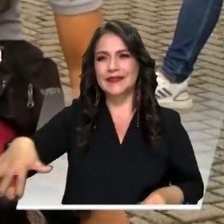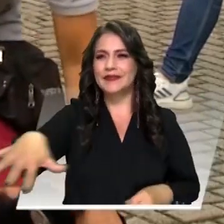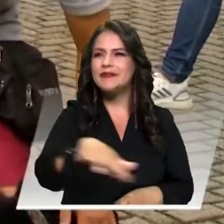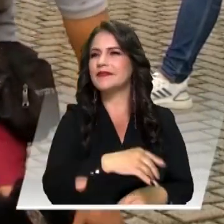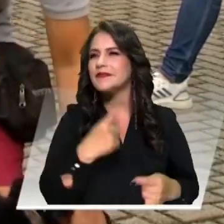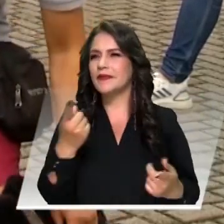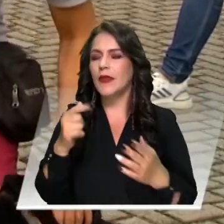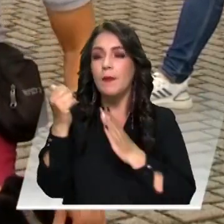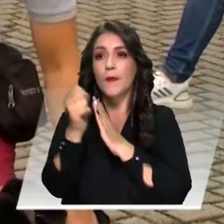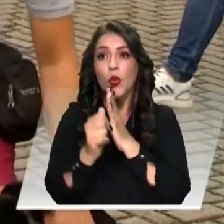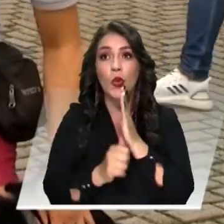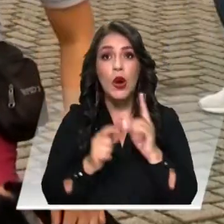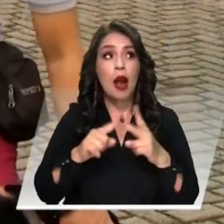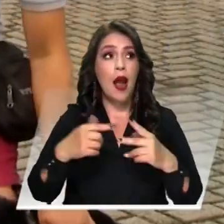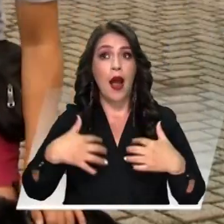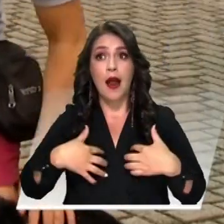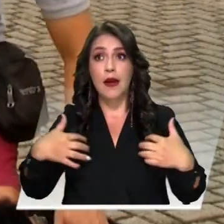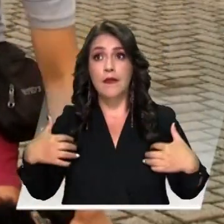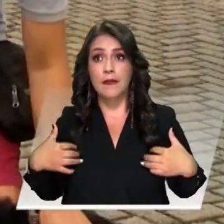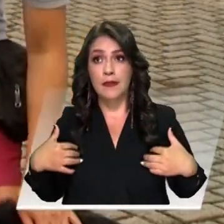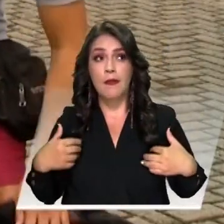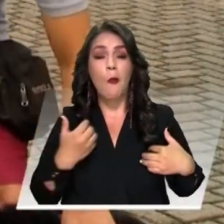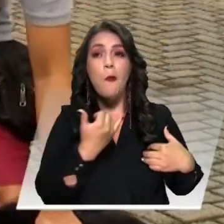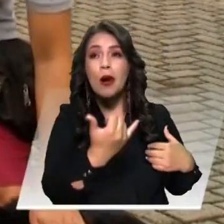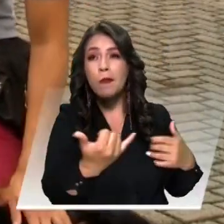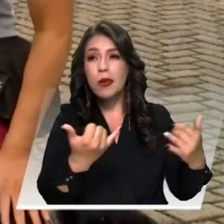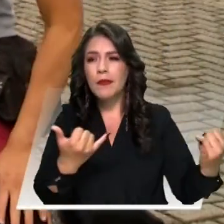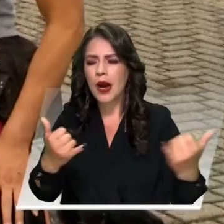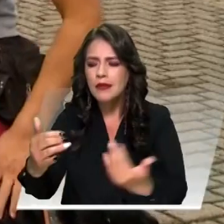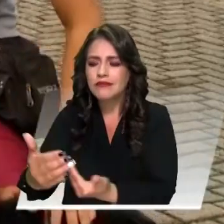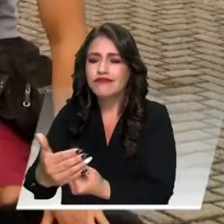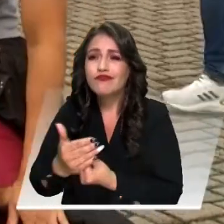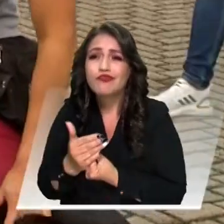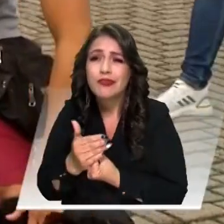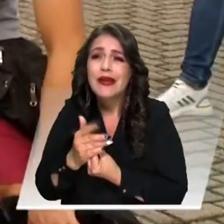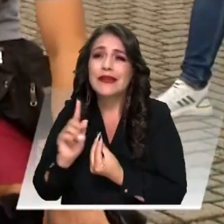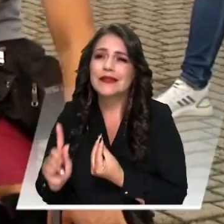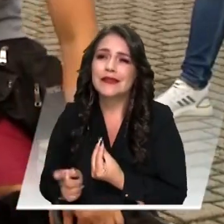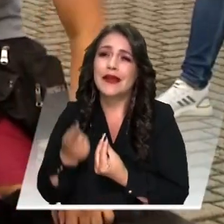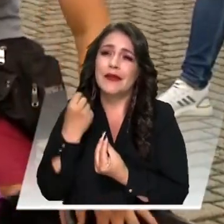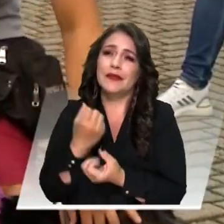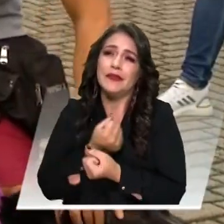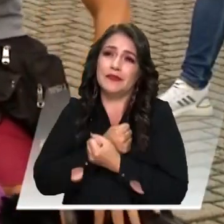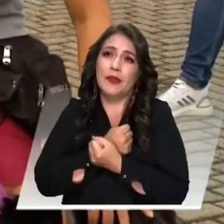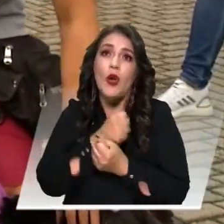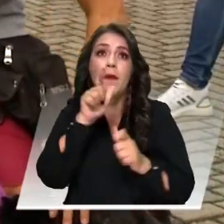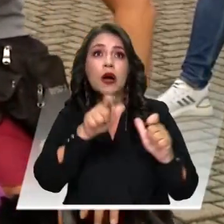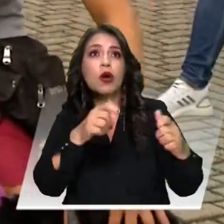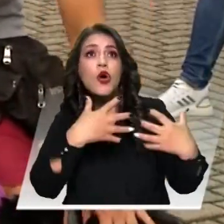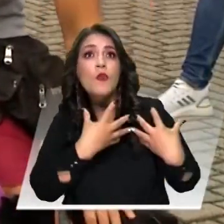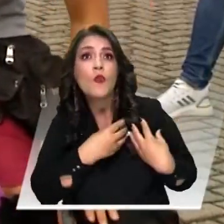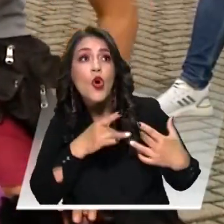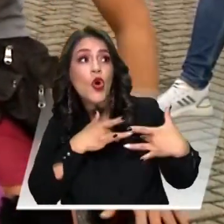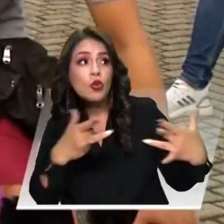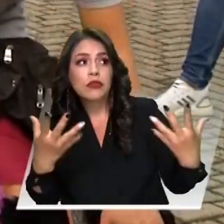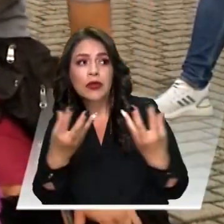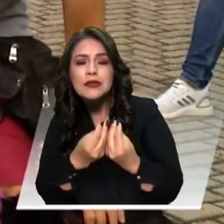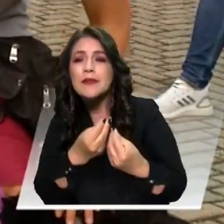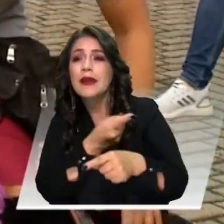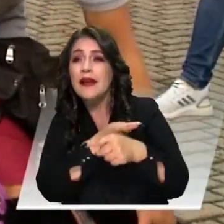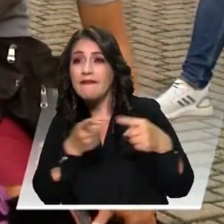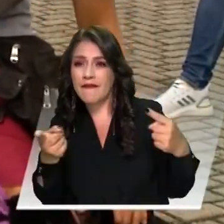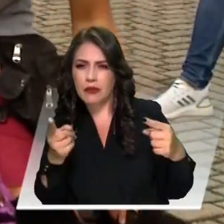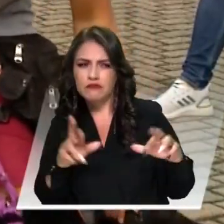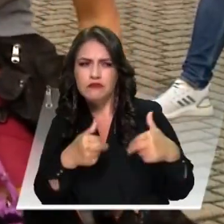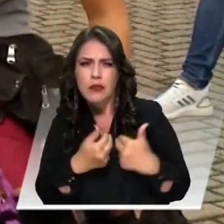el programa Animales Recuperados con Amor, un proyecto donde un grupo de voluntarios se reúnen los fines de semana para darle un